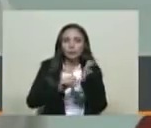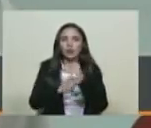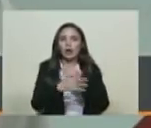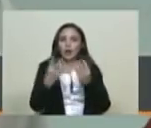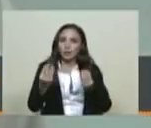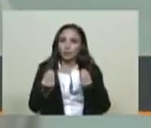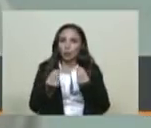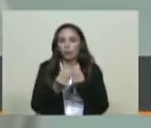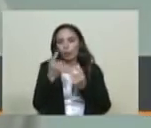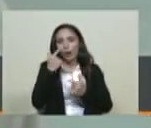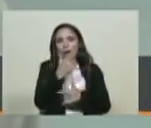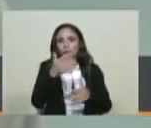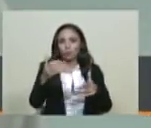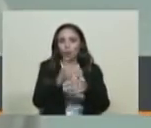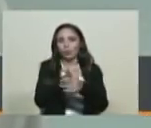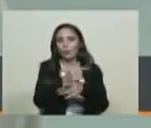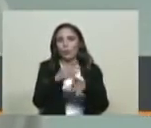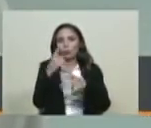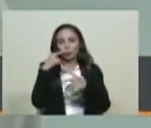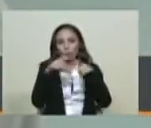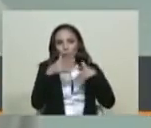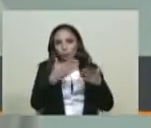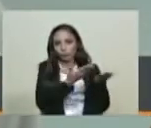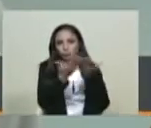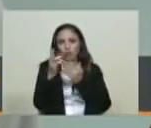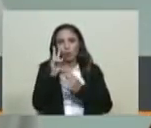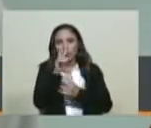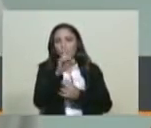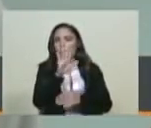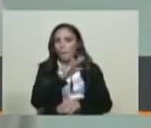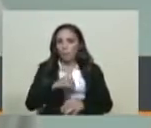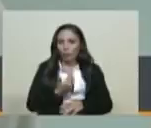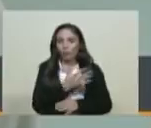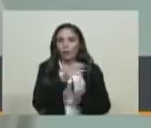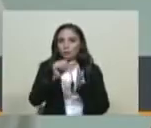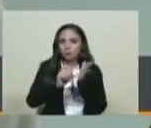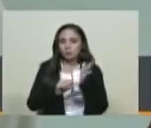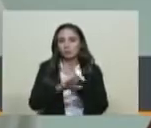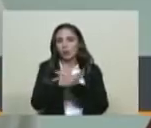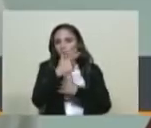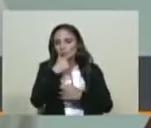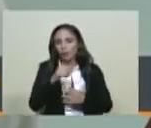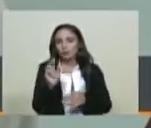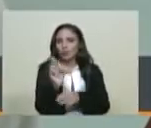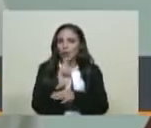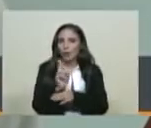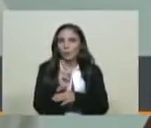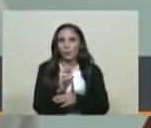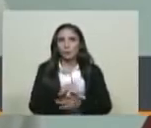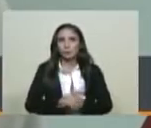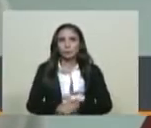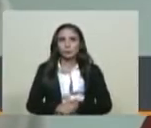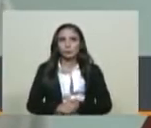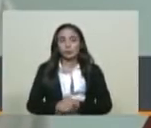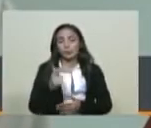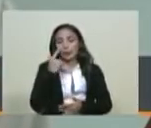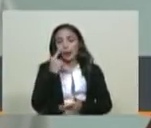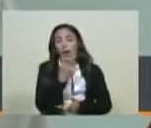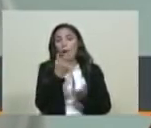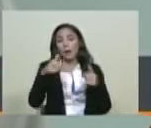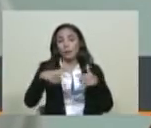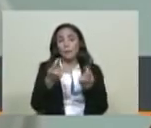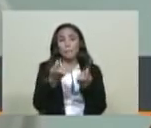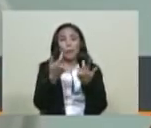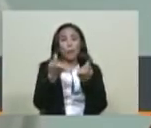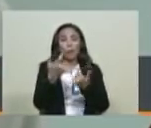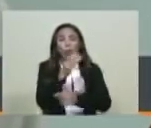que necesite algún apoyo imagenológico. Con esos equipos de arcos en C, yo creo que es uno de los pocos hospitales que vamos a